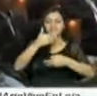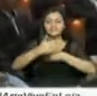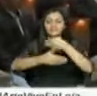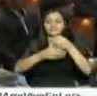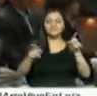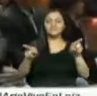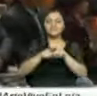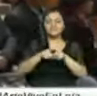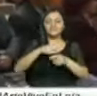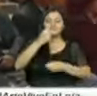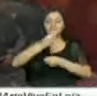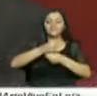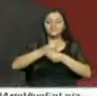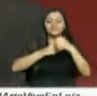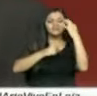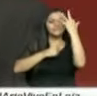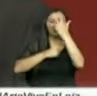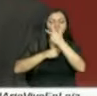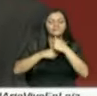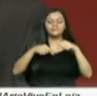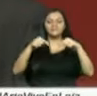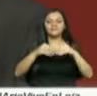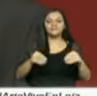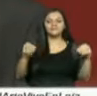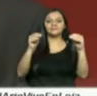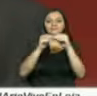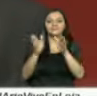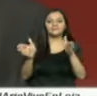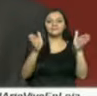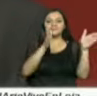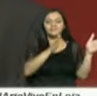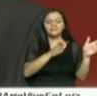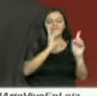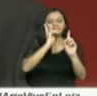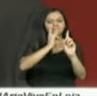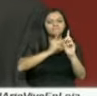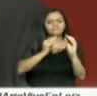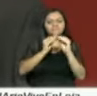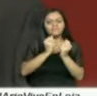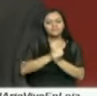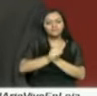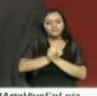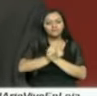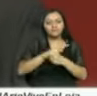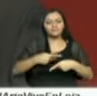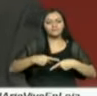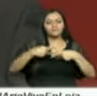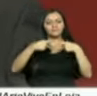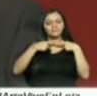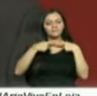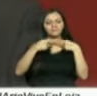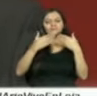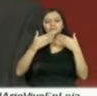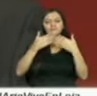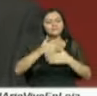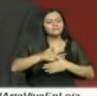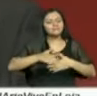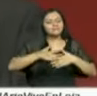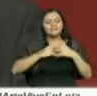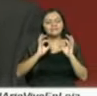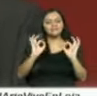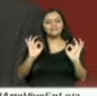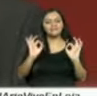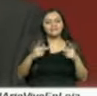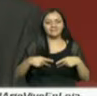desplegar con preciosidad esa otra manera de apreciar, vivir, sufrir, gozar la vida.